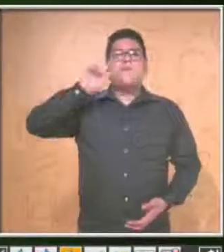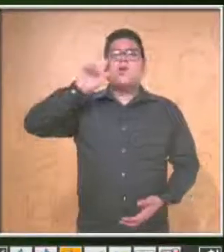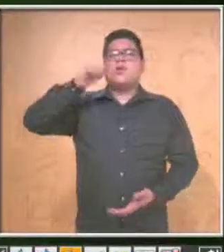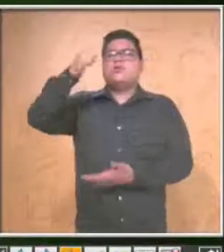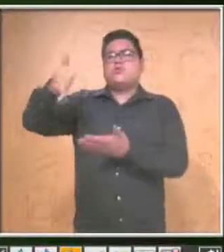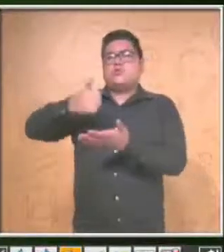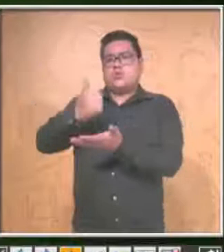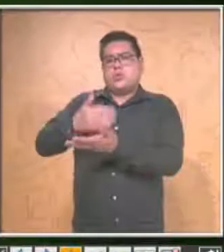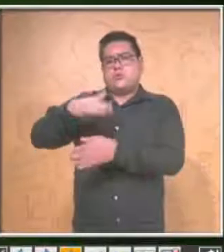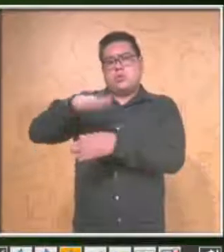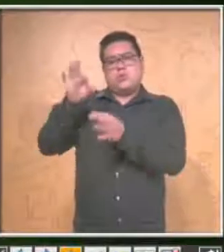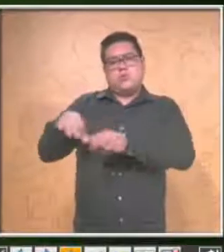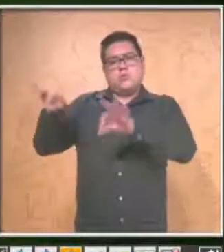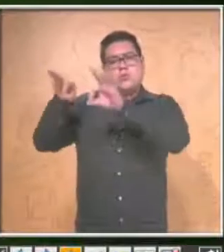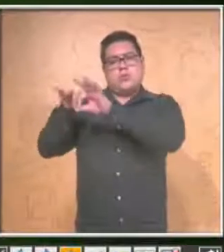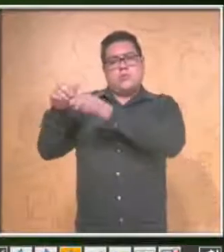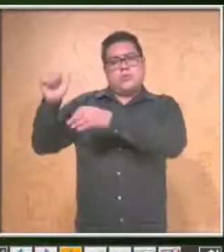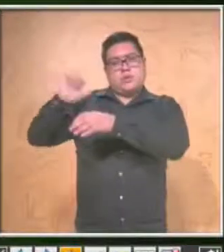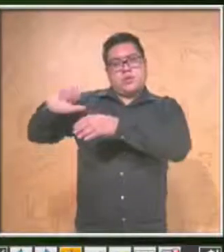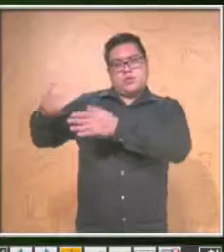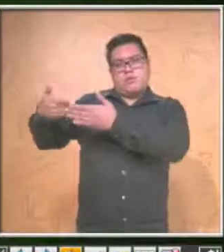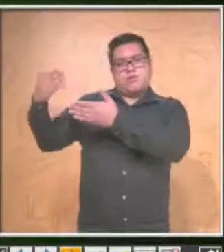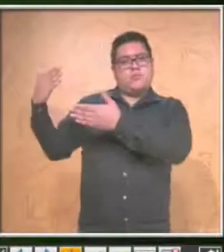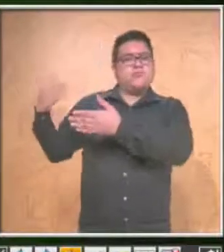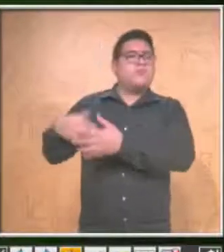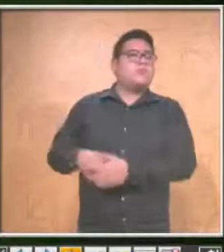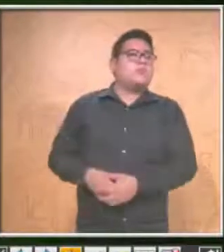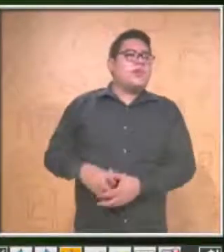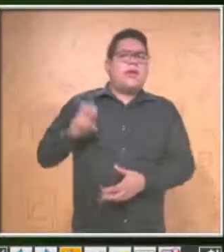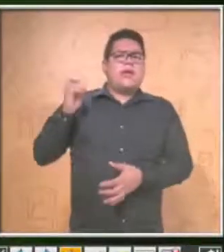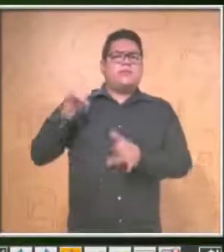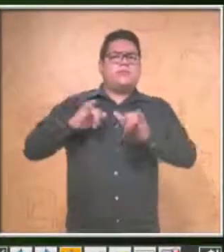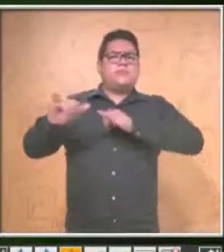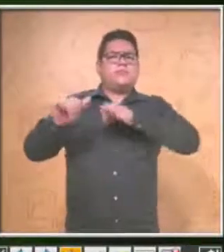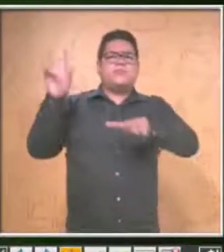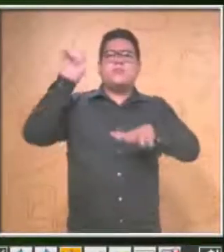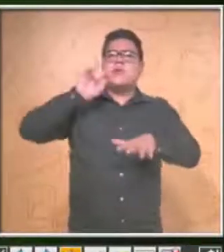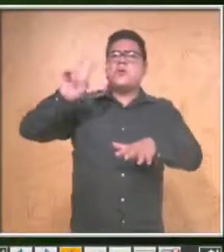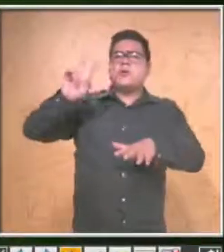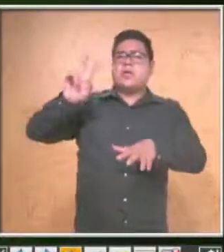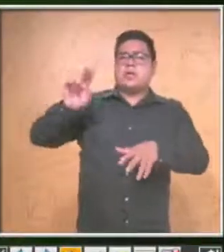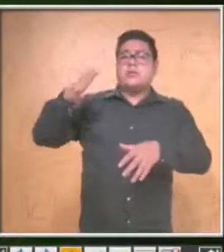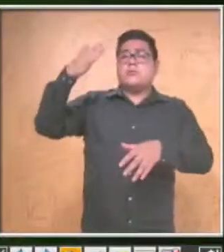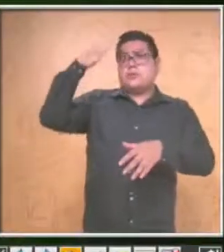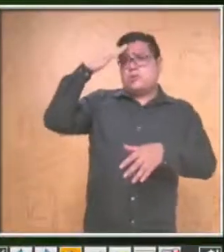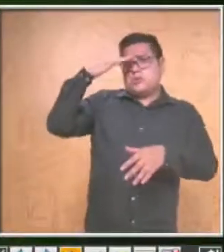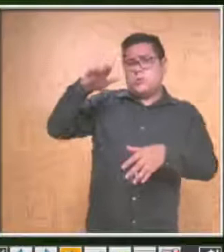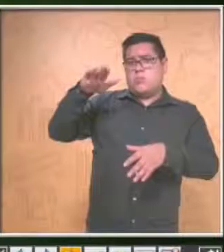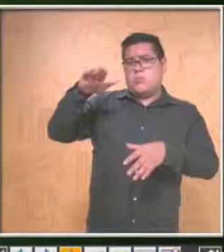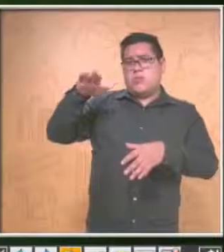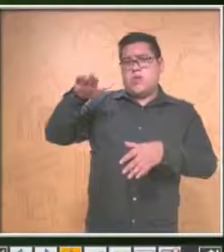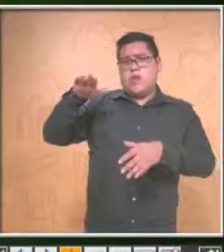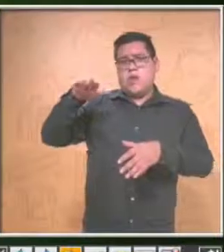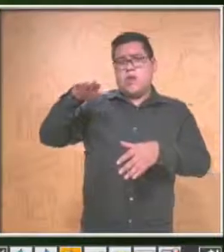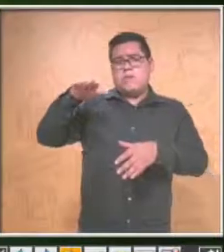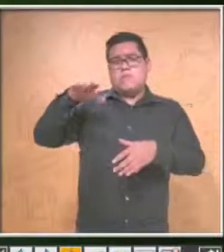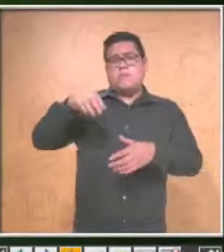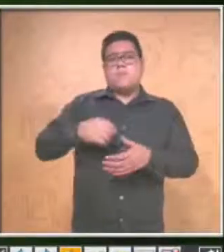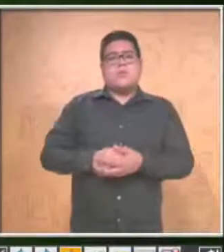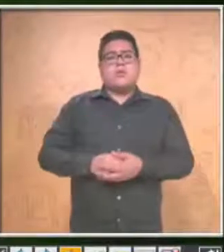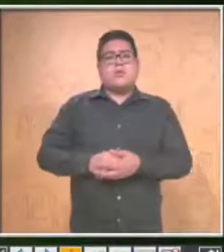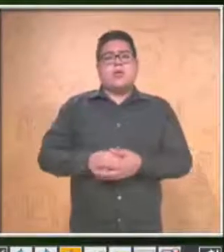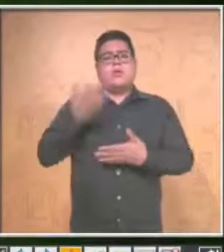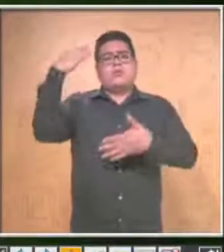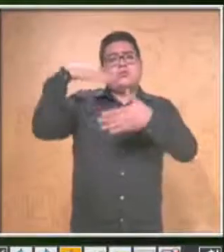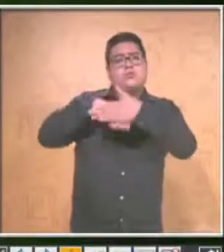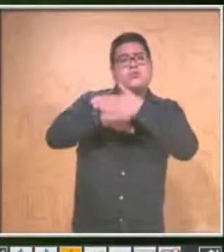considerarlas. Este material que te estoy mostrando, sabes que estará dentro de algunas horas en las